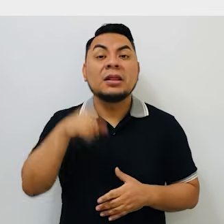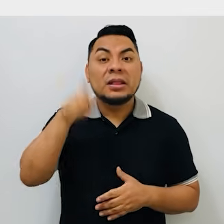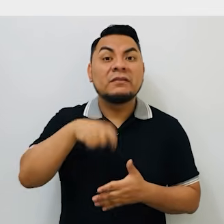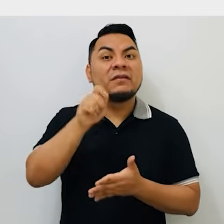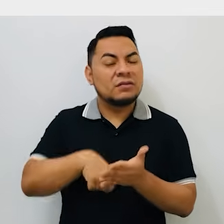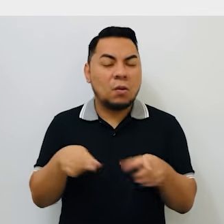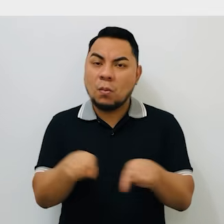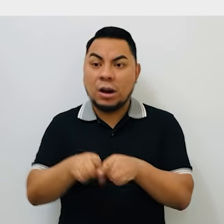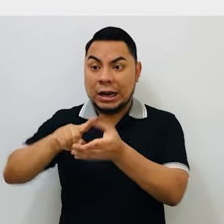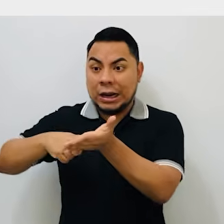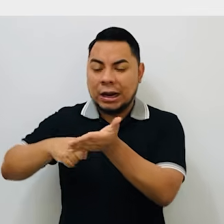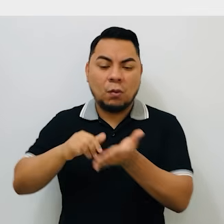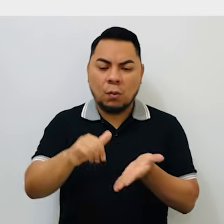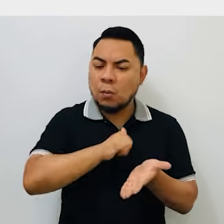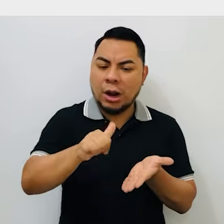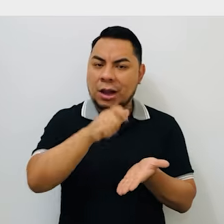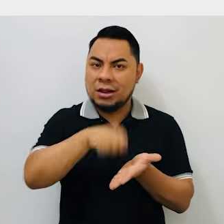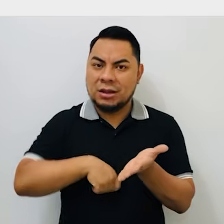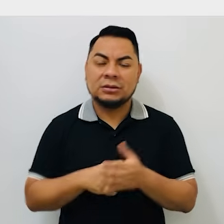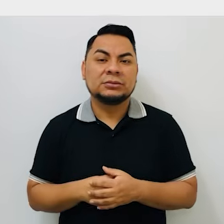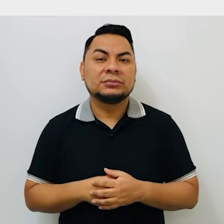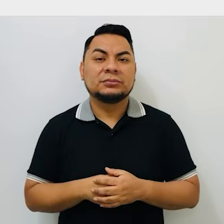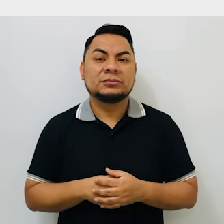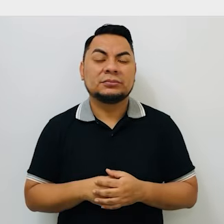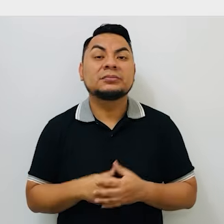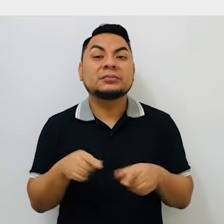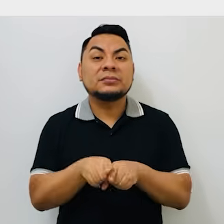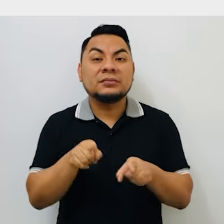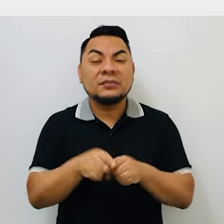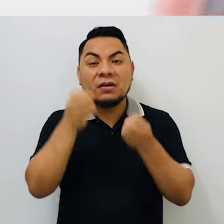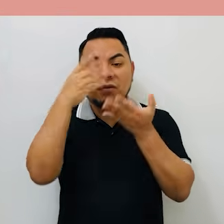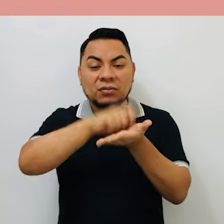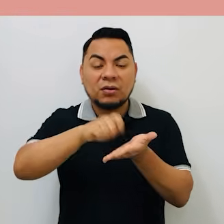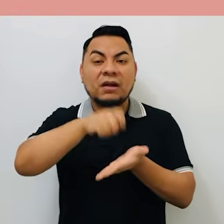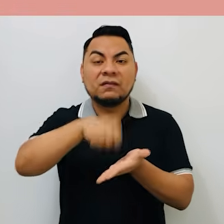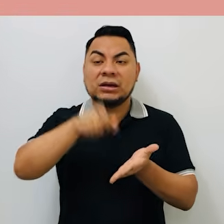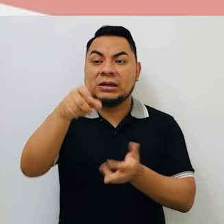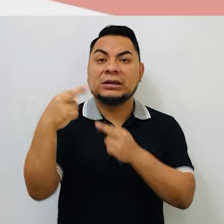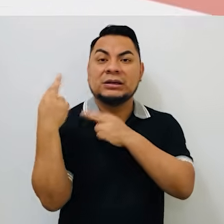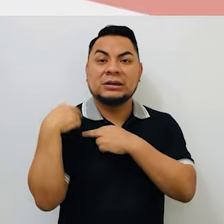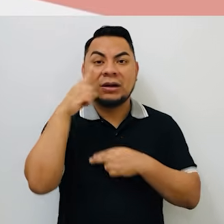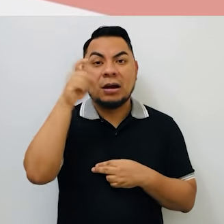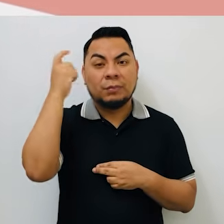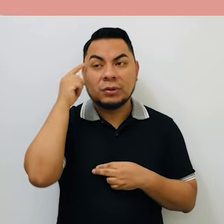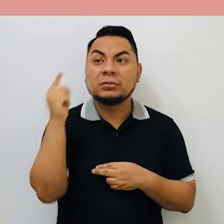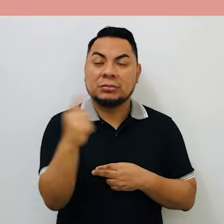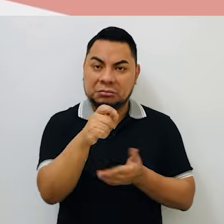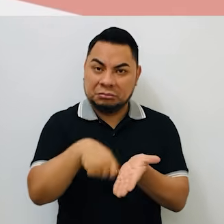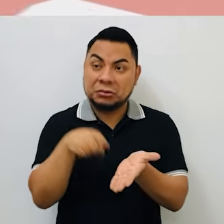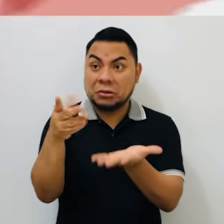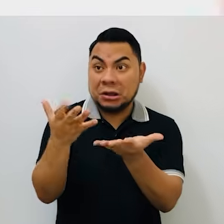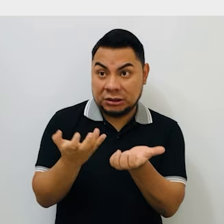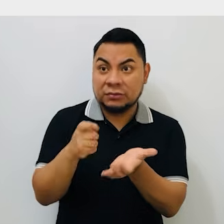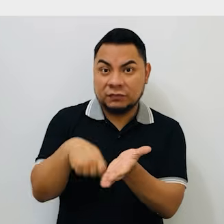Se debe firmar tal como figura en el DNI. Datos y firmas de las personeras y los personeros de